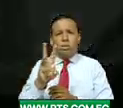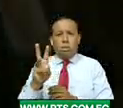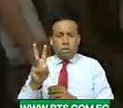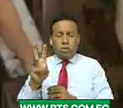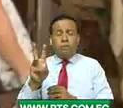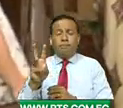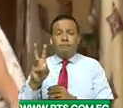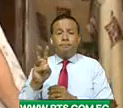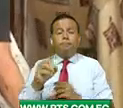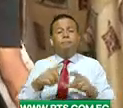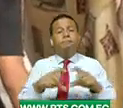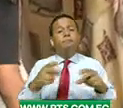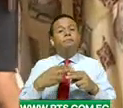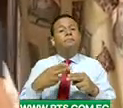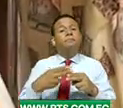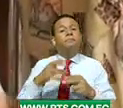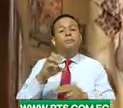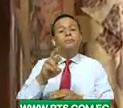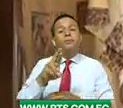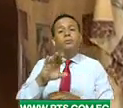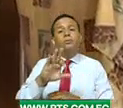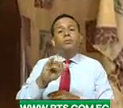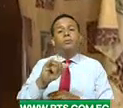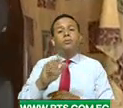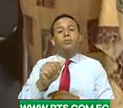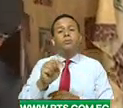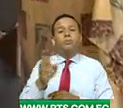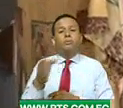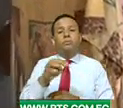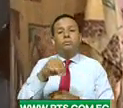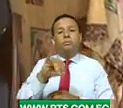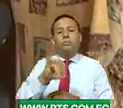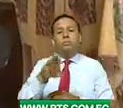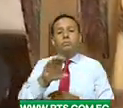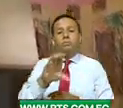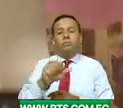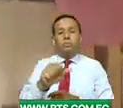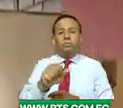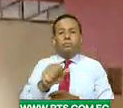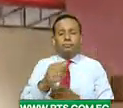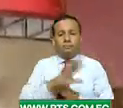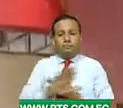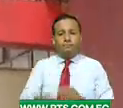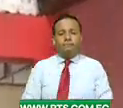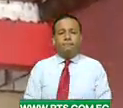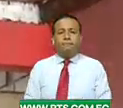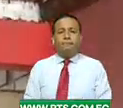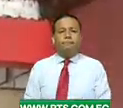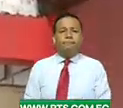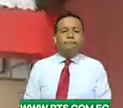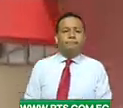098-532-0166 a nombre de Cristian Mujica. Informó Jorge Salazar.